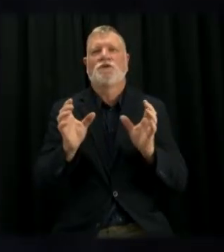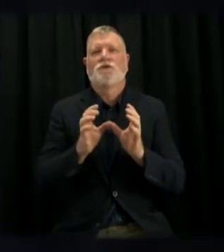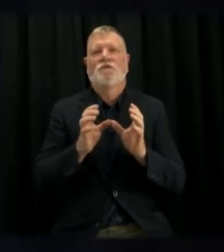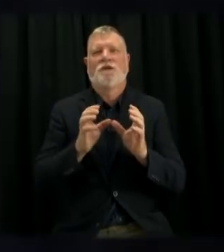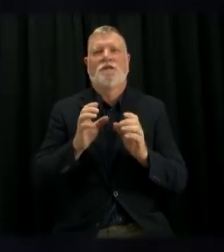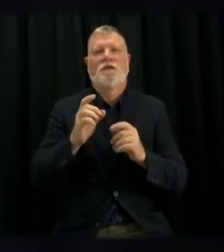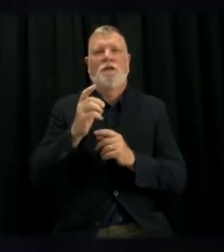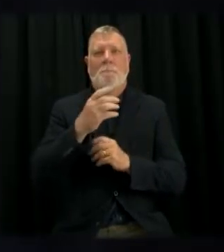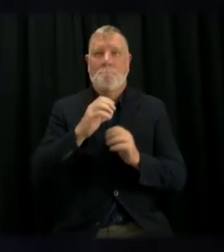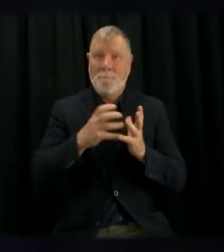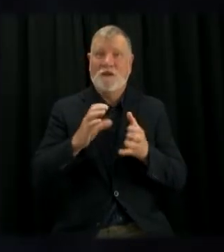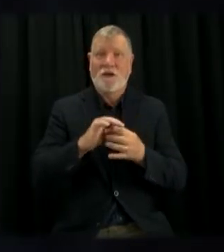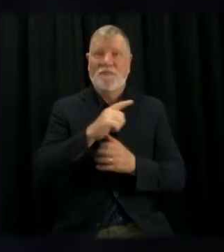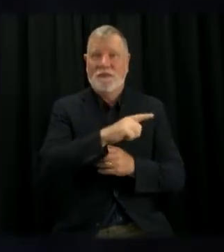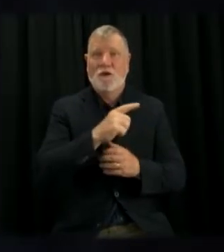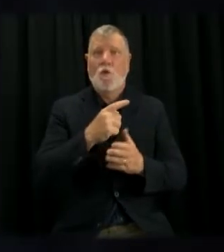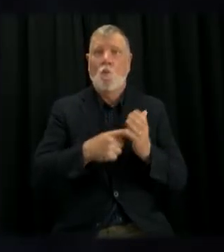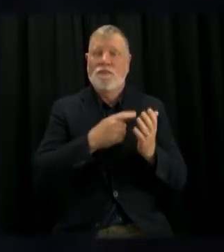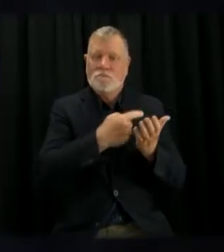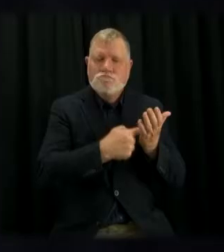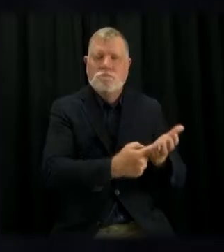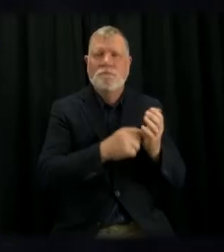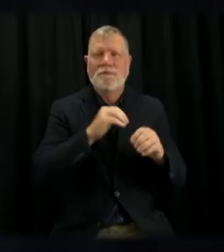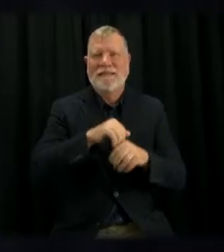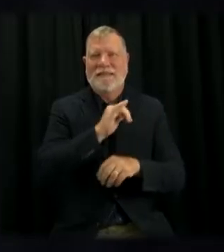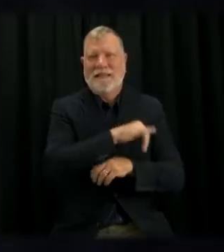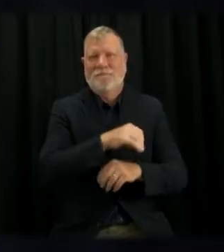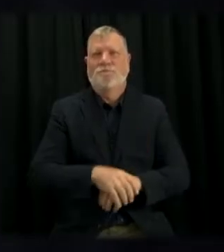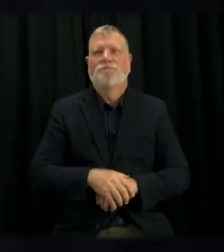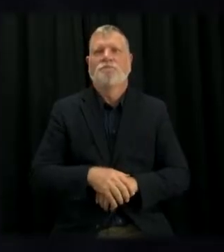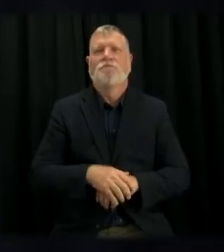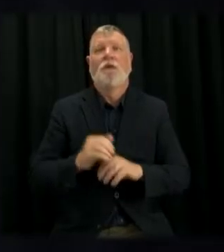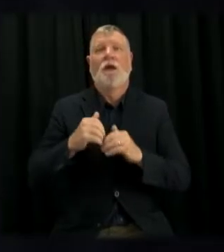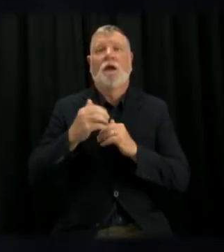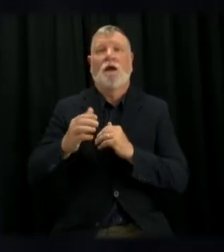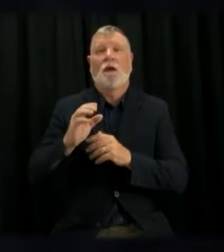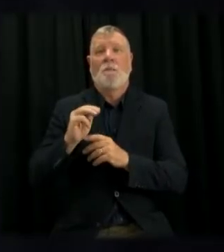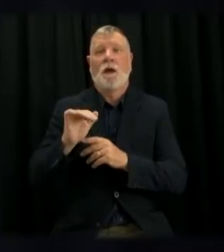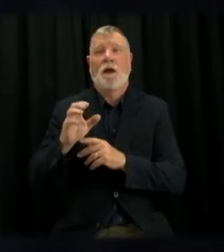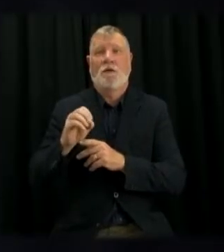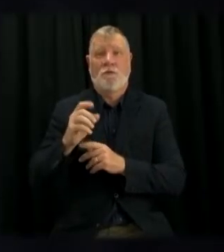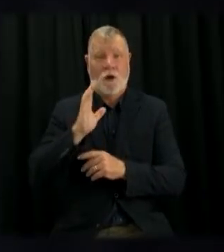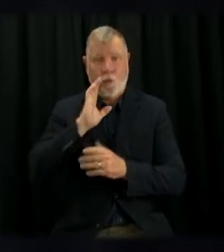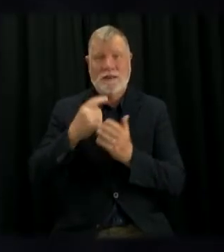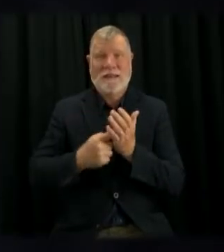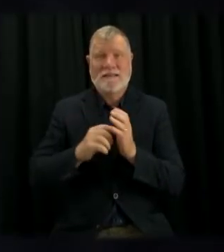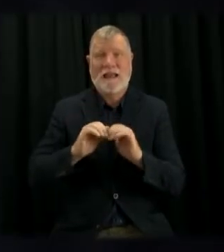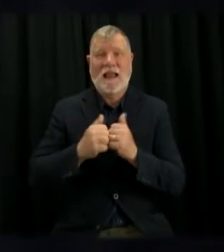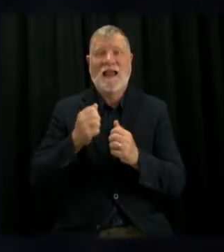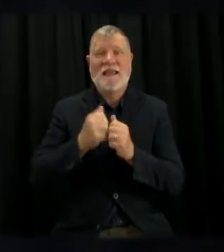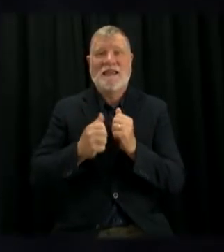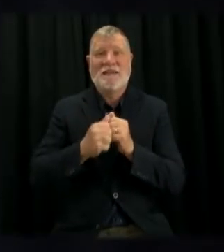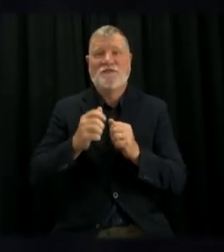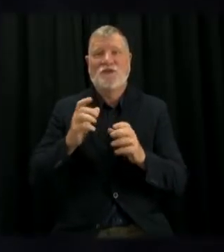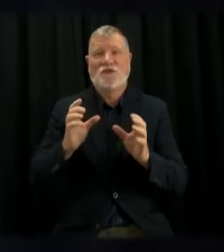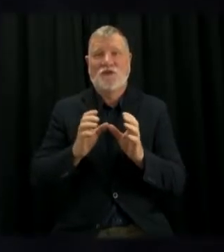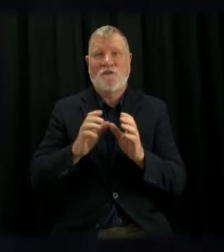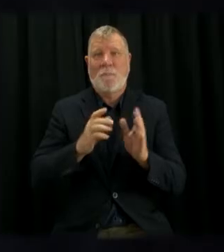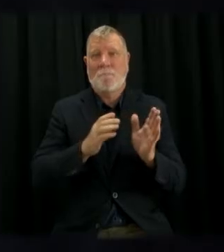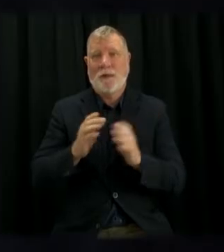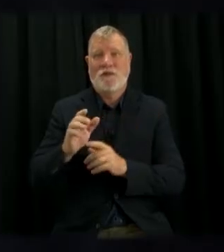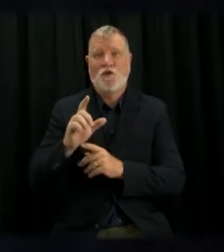embargo, certificamos un presupuesto que lleva a cabo muchas consultas. Luego de los